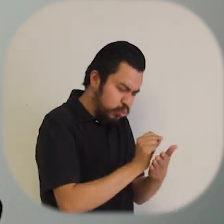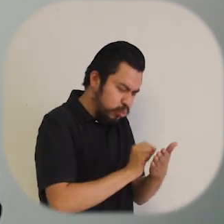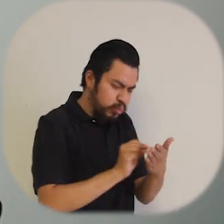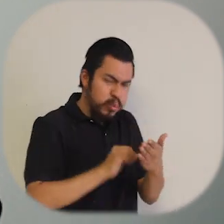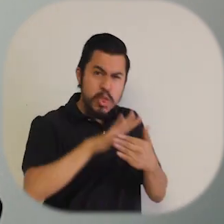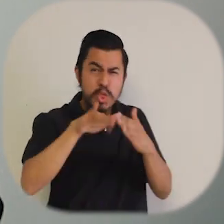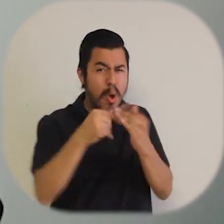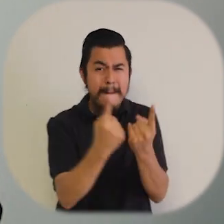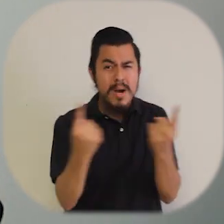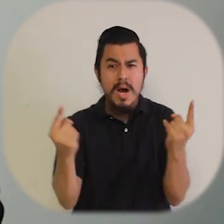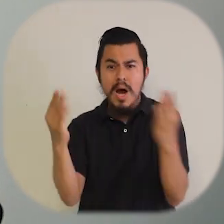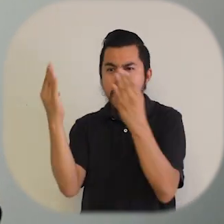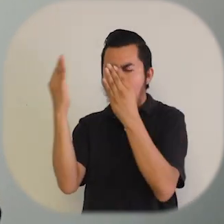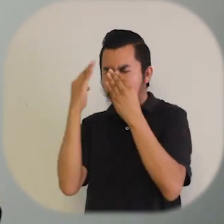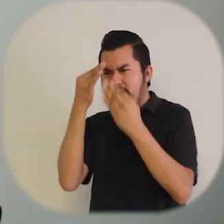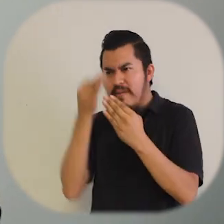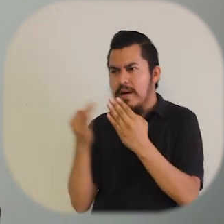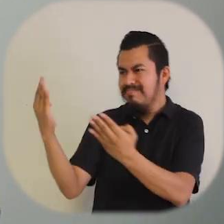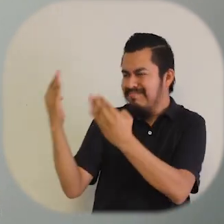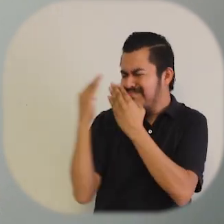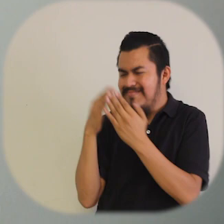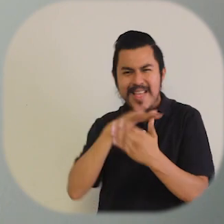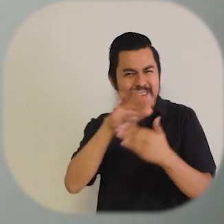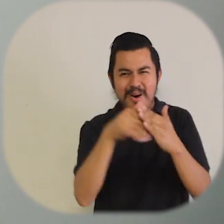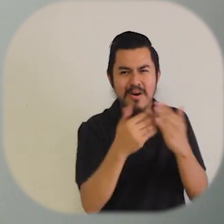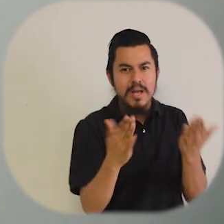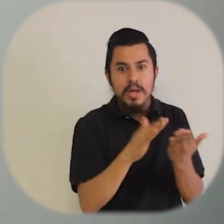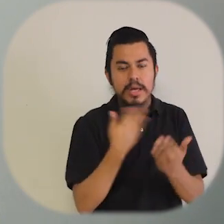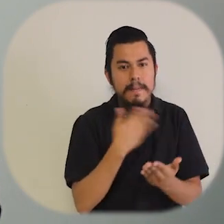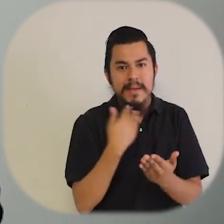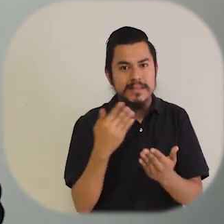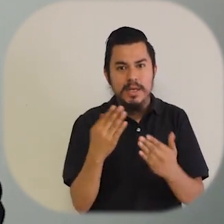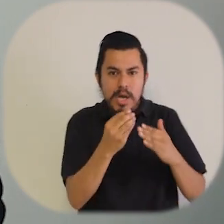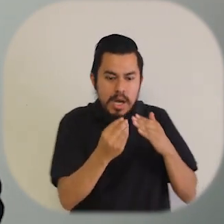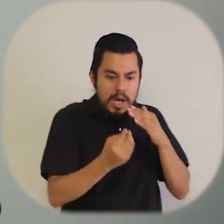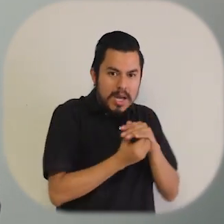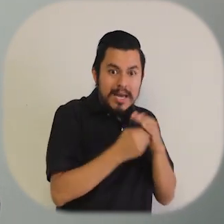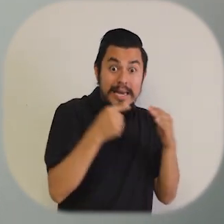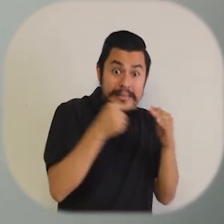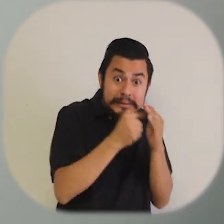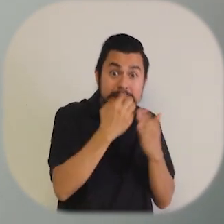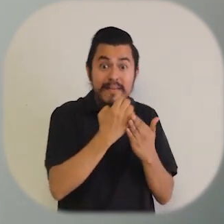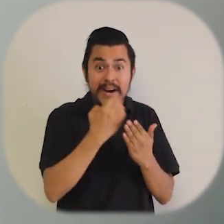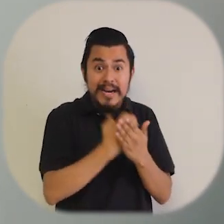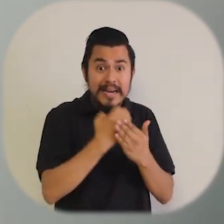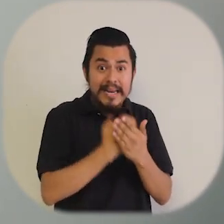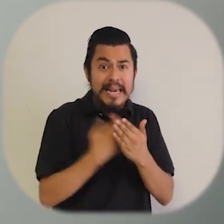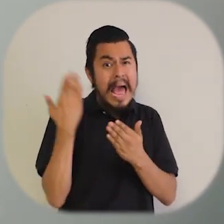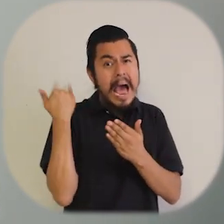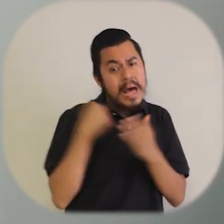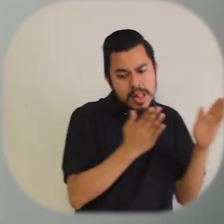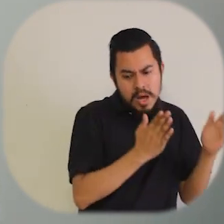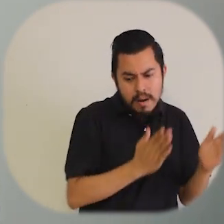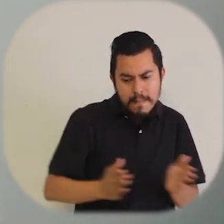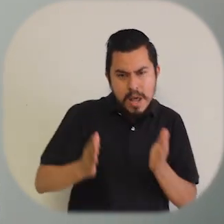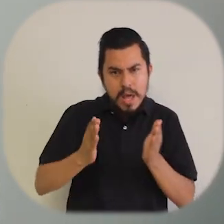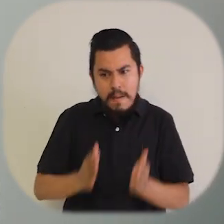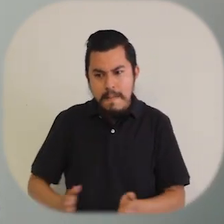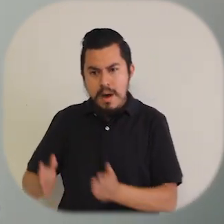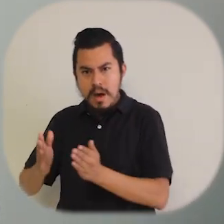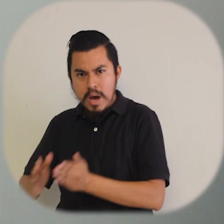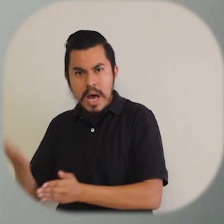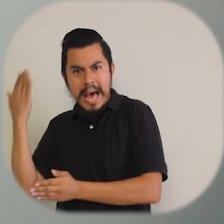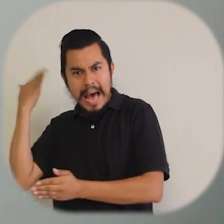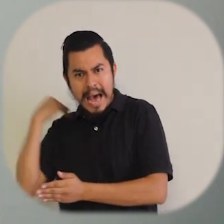la fe. Y por eso este es un misterio. Este Evangelio había sido ya preparado por las escrituras de los profetas,